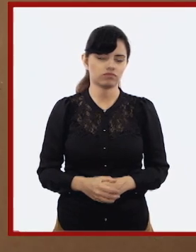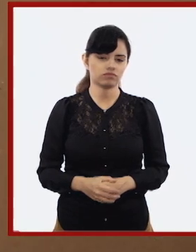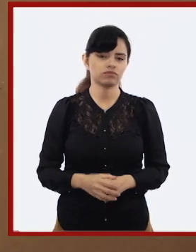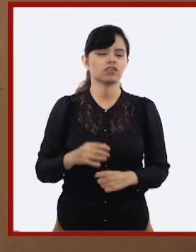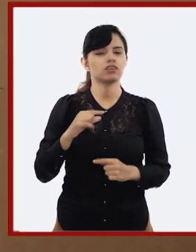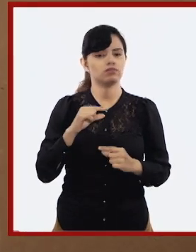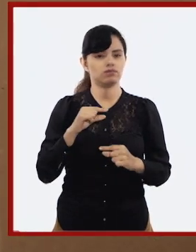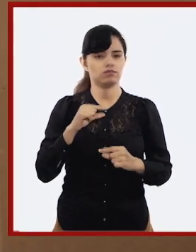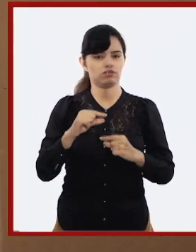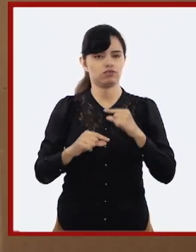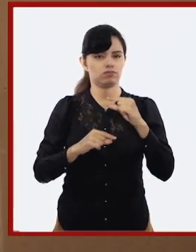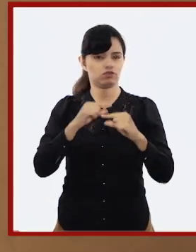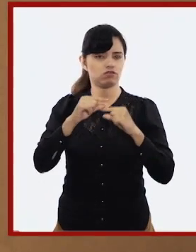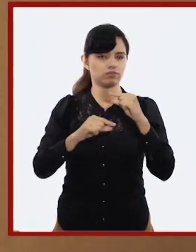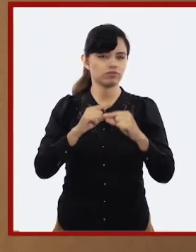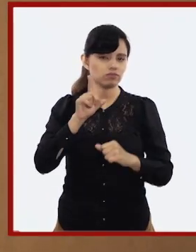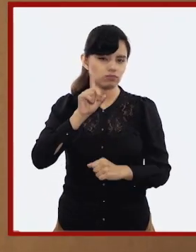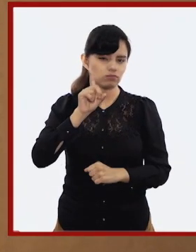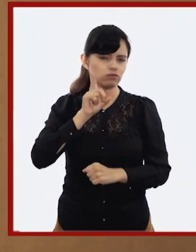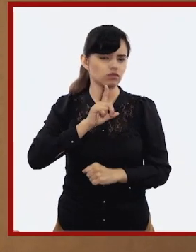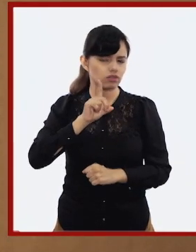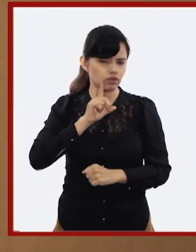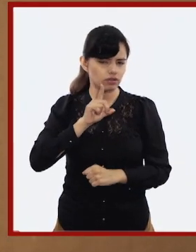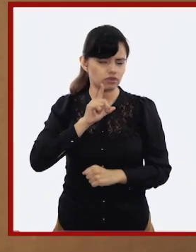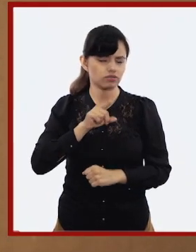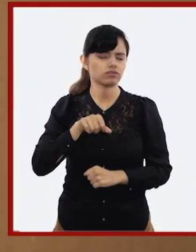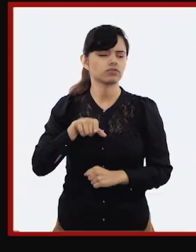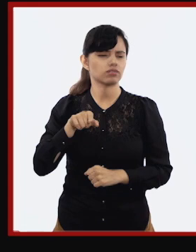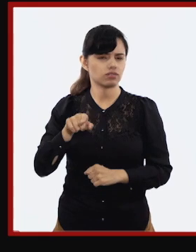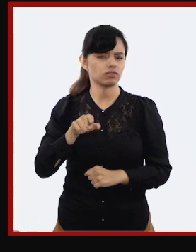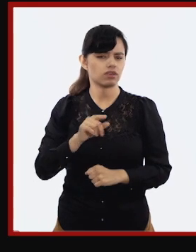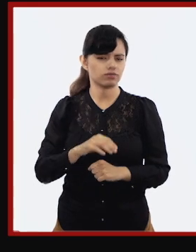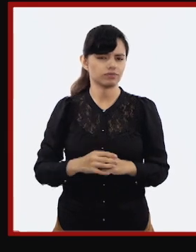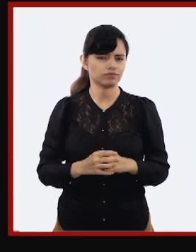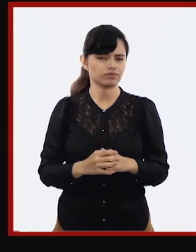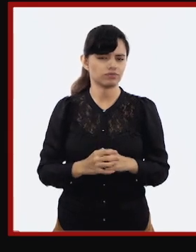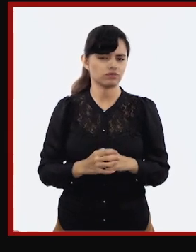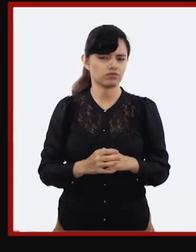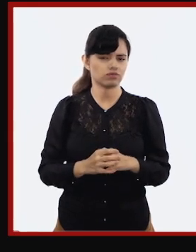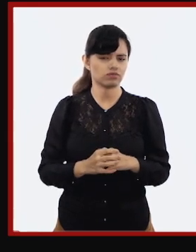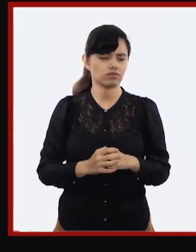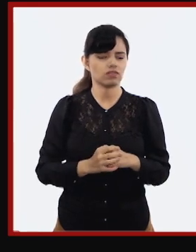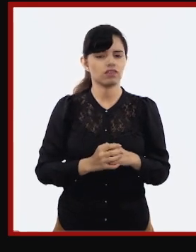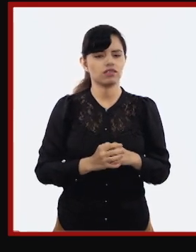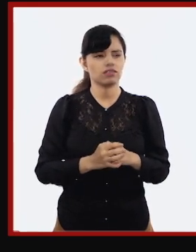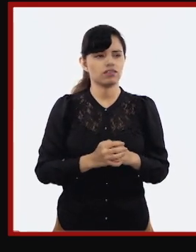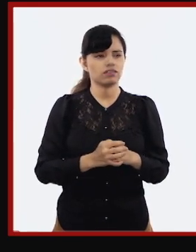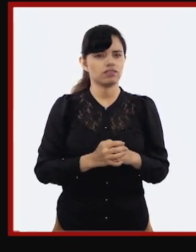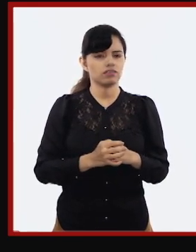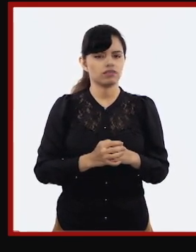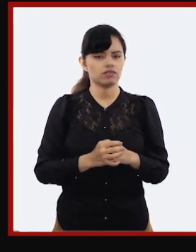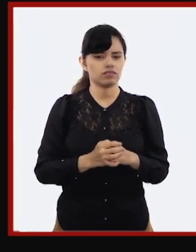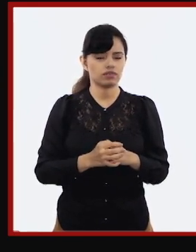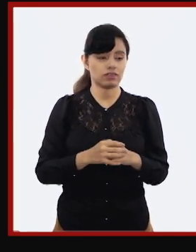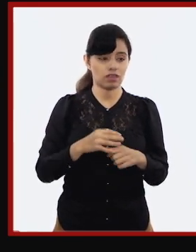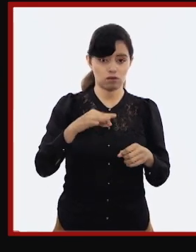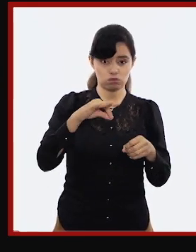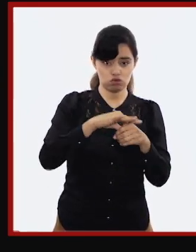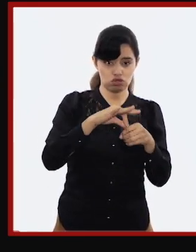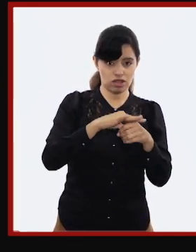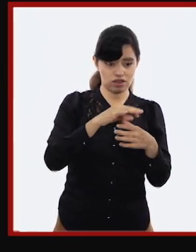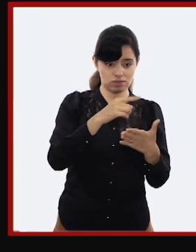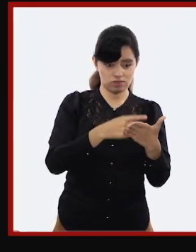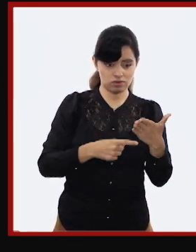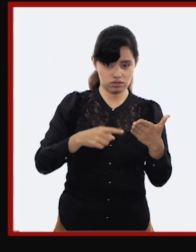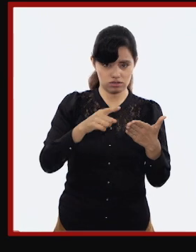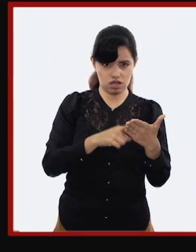Poco a poco, las mujeres pueden pasar de esta situación de votar a